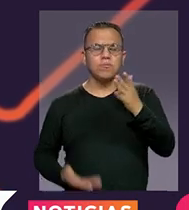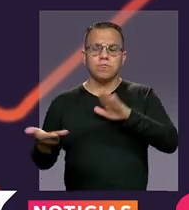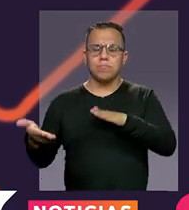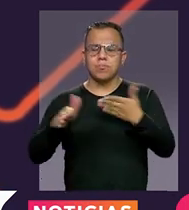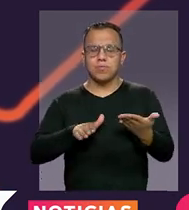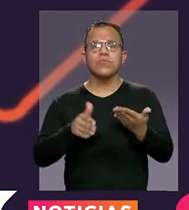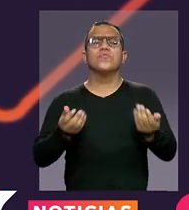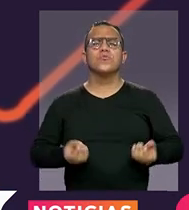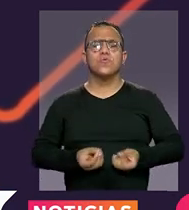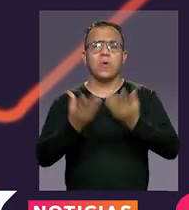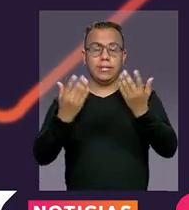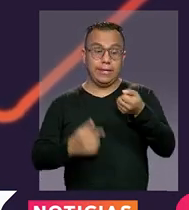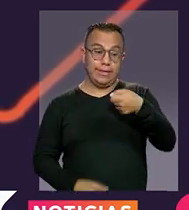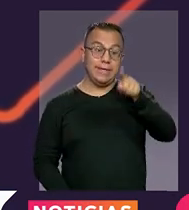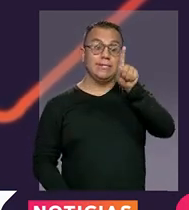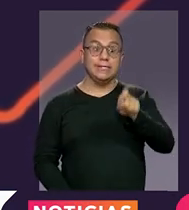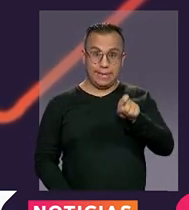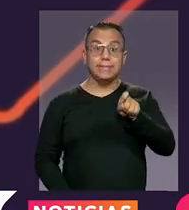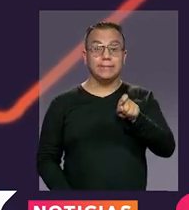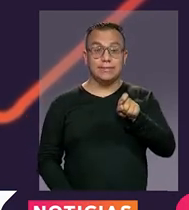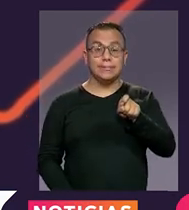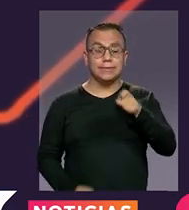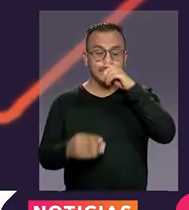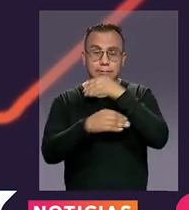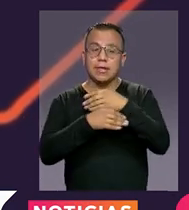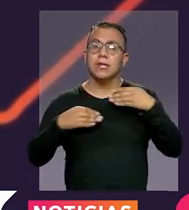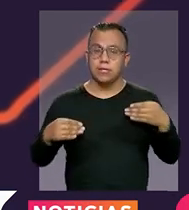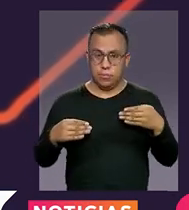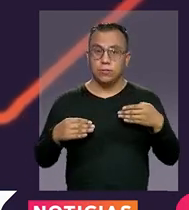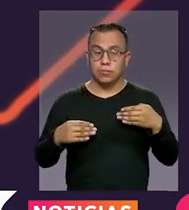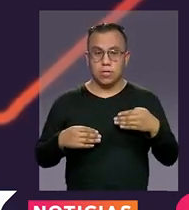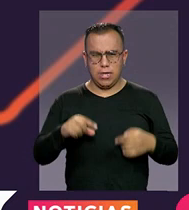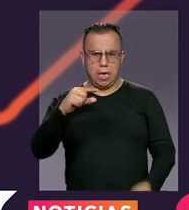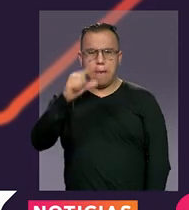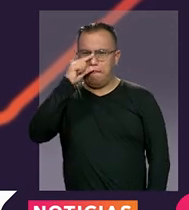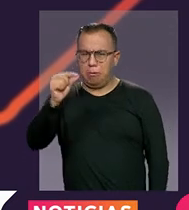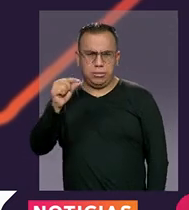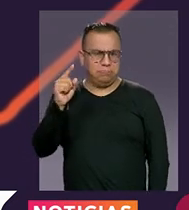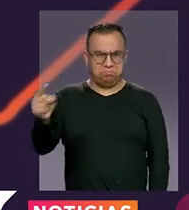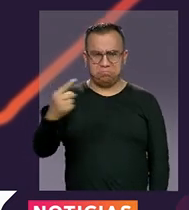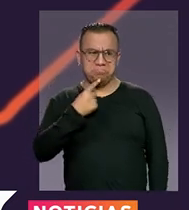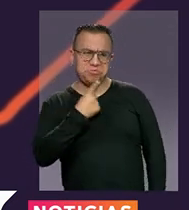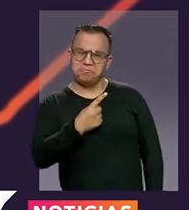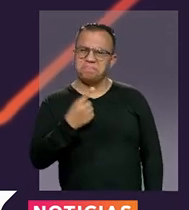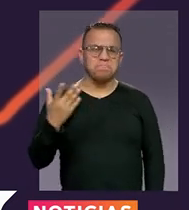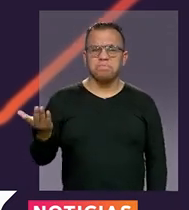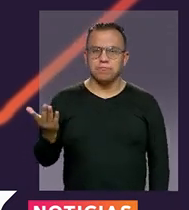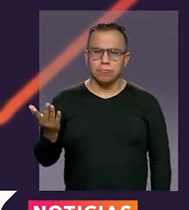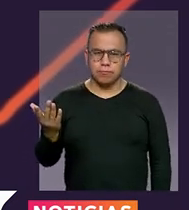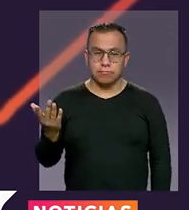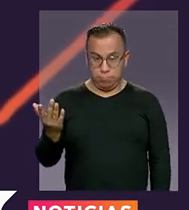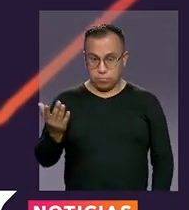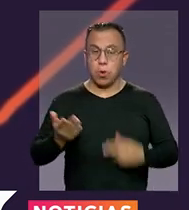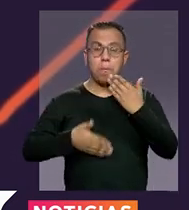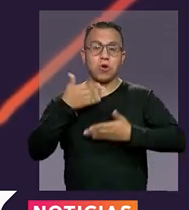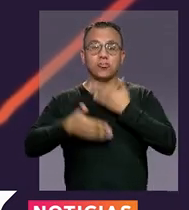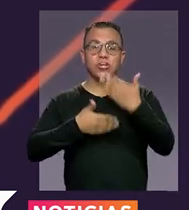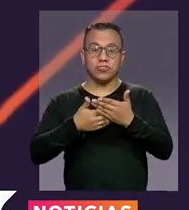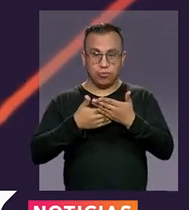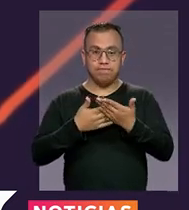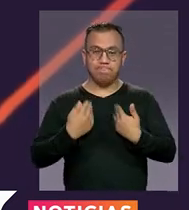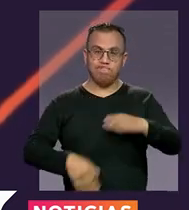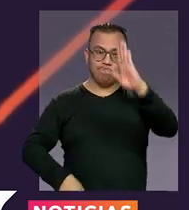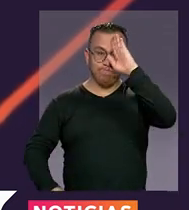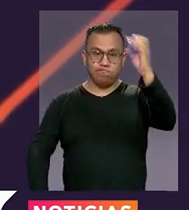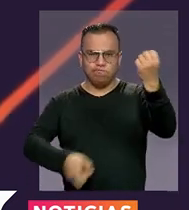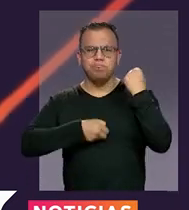fallecieron 16 niños y Putin seguirá diciendo que es una operación militar